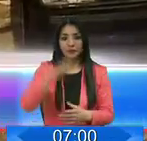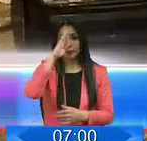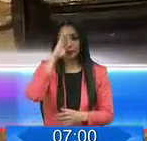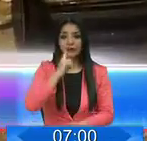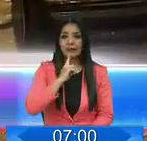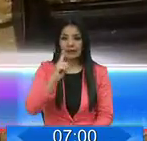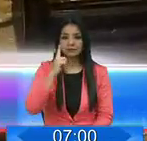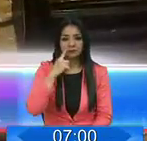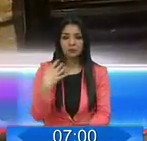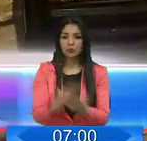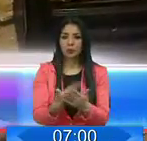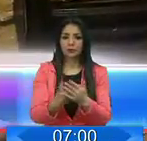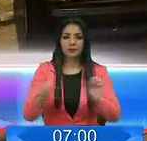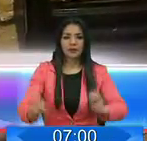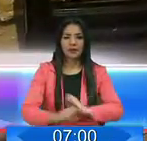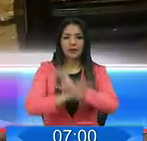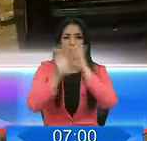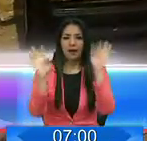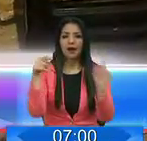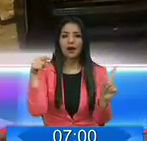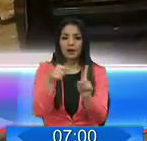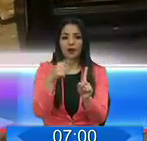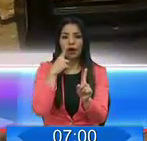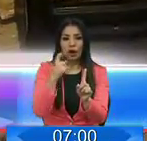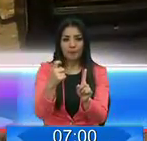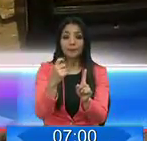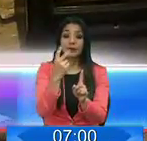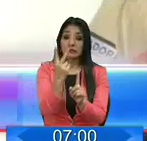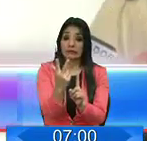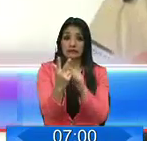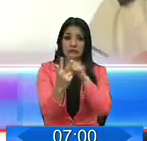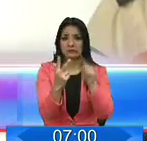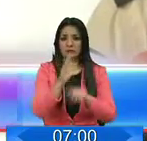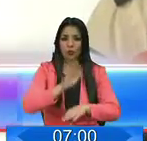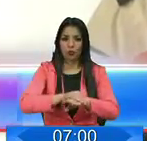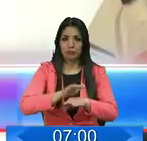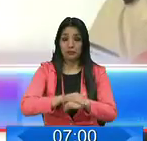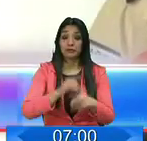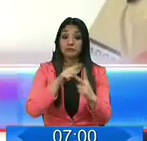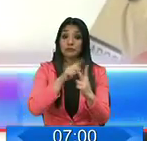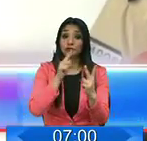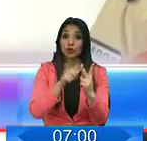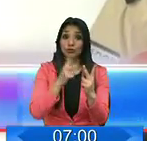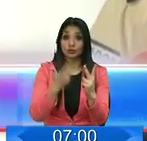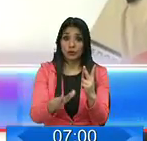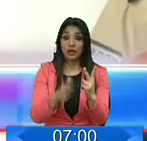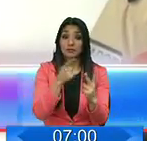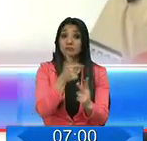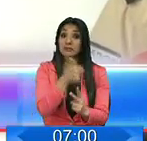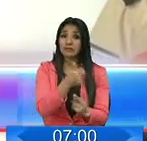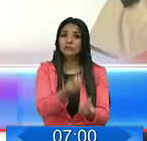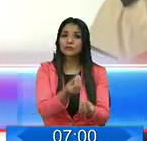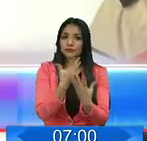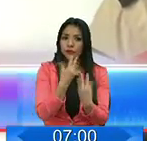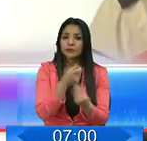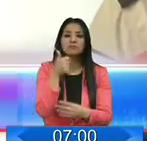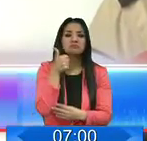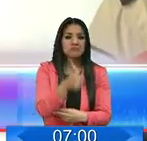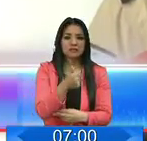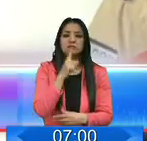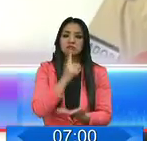pruebas suficientes que determinan la culpabilidad de los detenidos. Dos de estas personas ya en su versión asumen haber